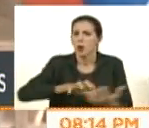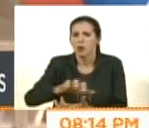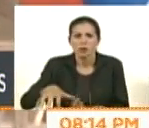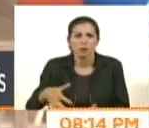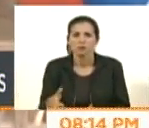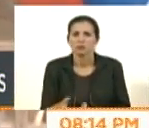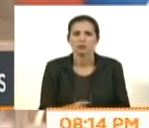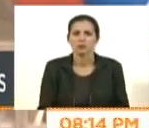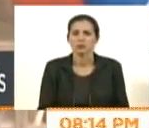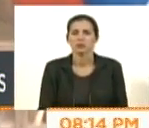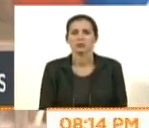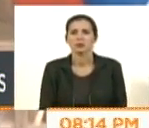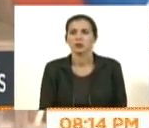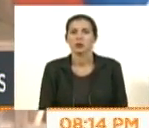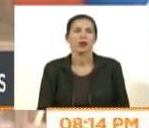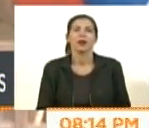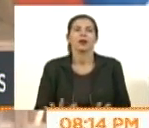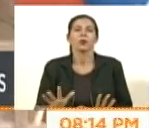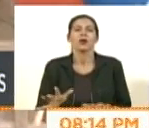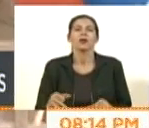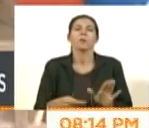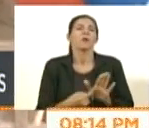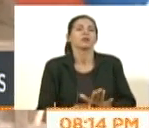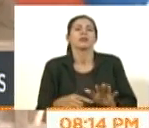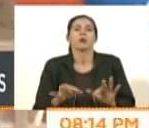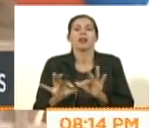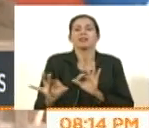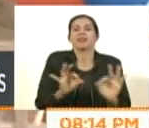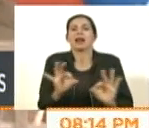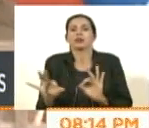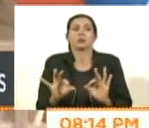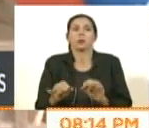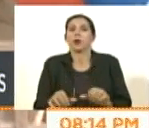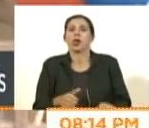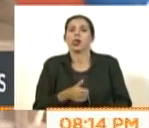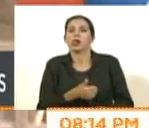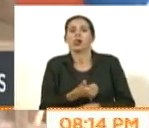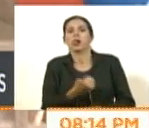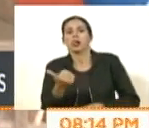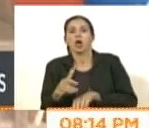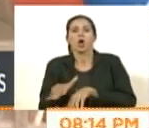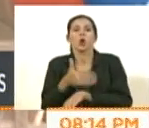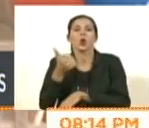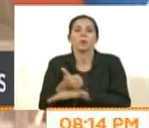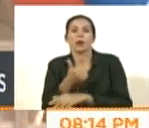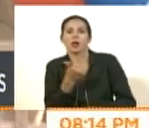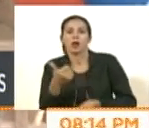también simular este tipo de eventos para culpar a nuestro gobierno.